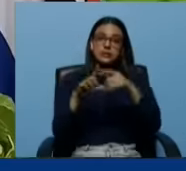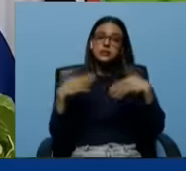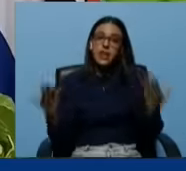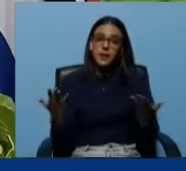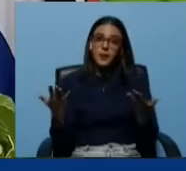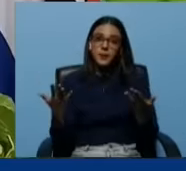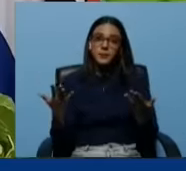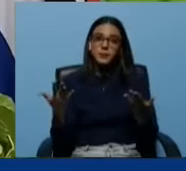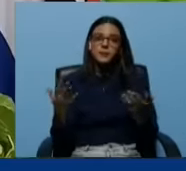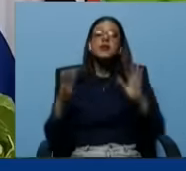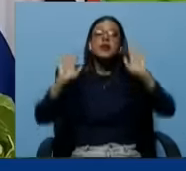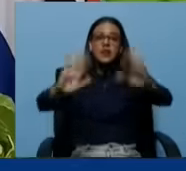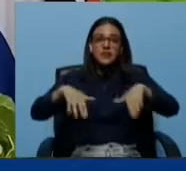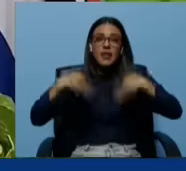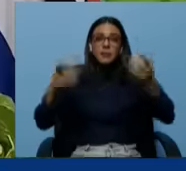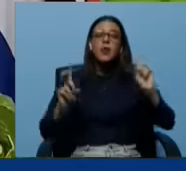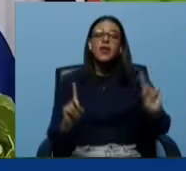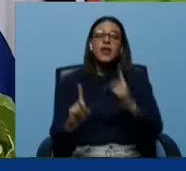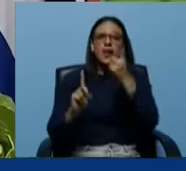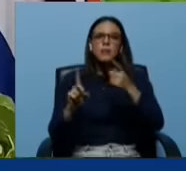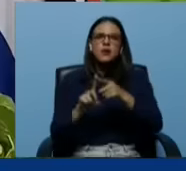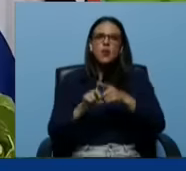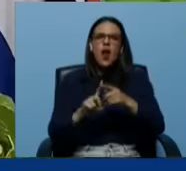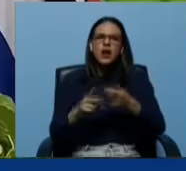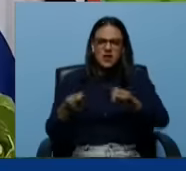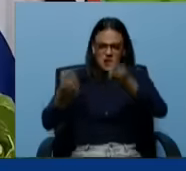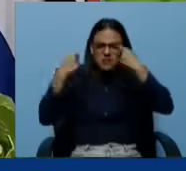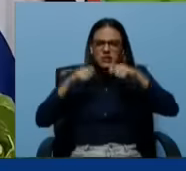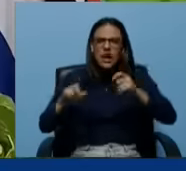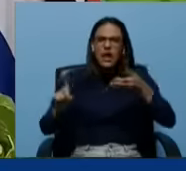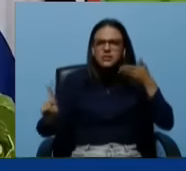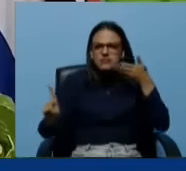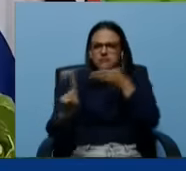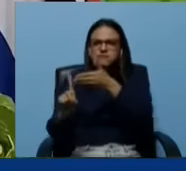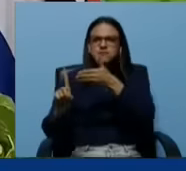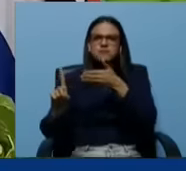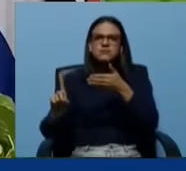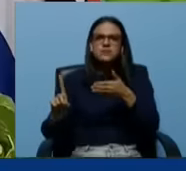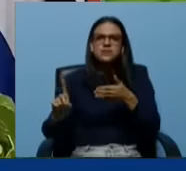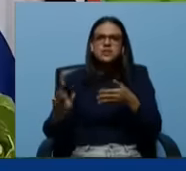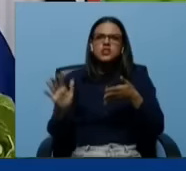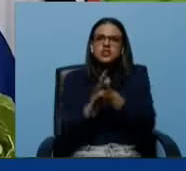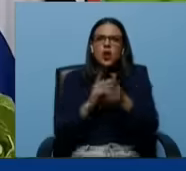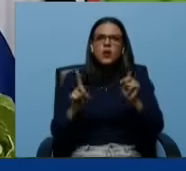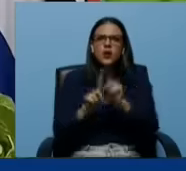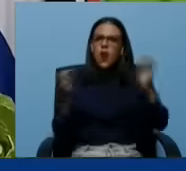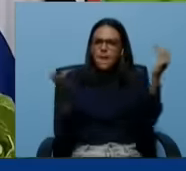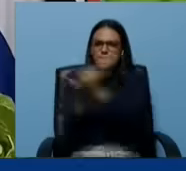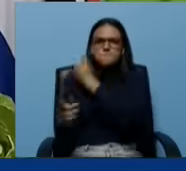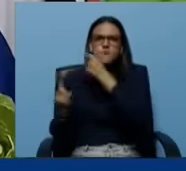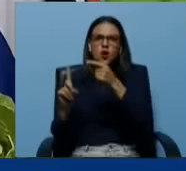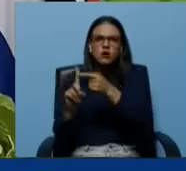después del primer intento armado, porque él hizo el intento armado para derrotar